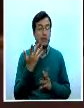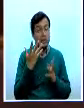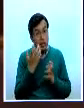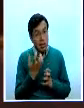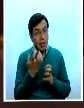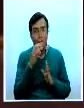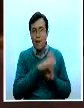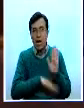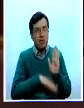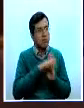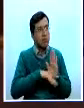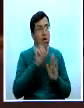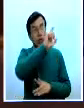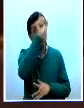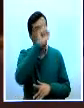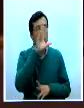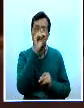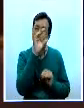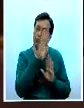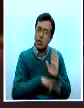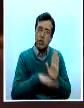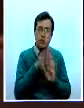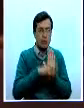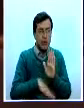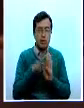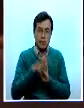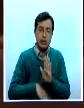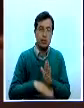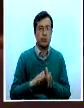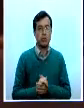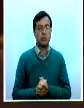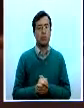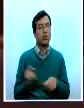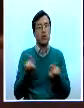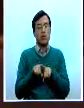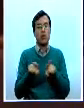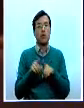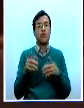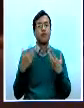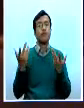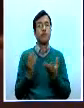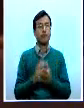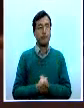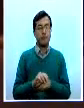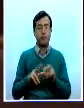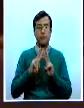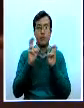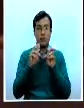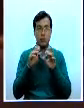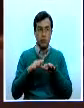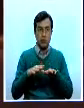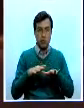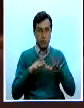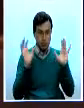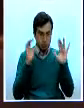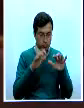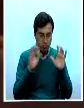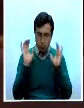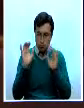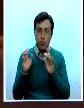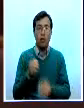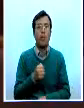nosotros queremos es minimizar en la mayor cantidad posible al igual que vamos a bajar el tema de las plazas especialmente lo que es el